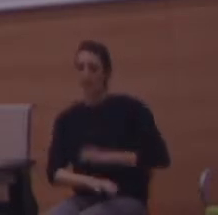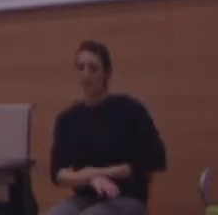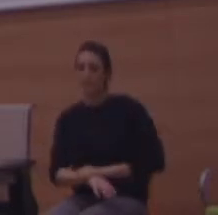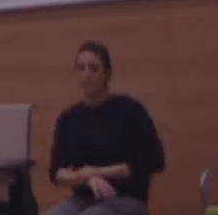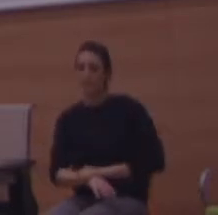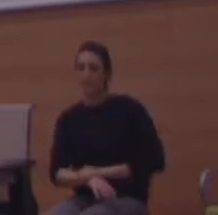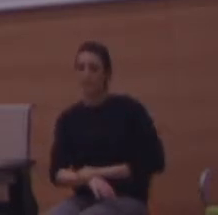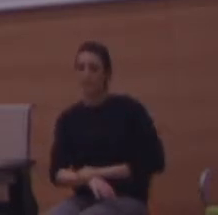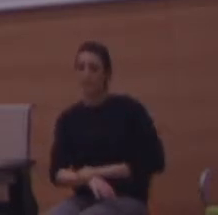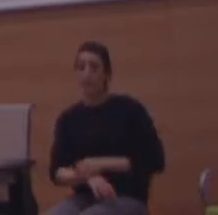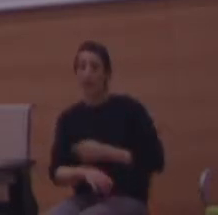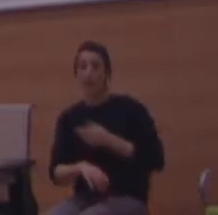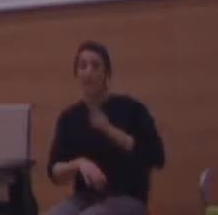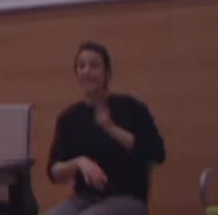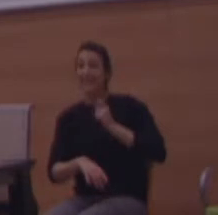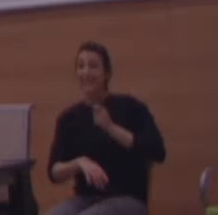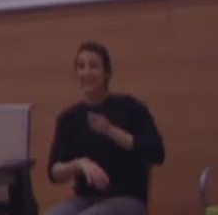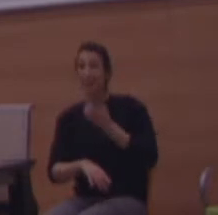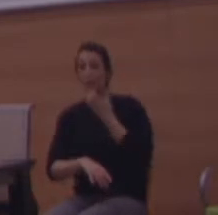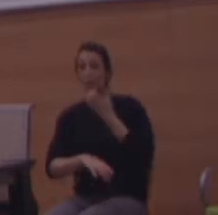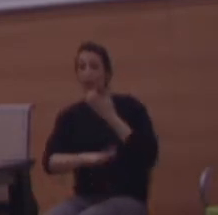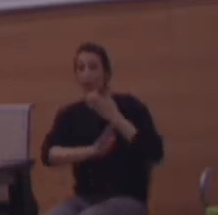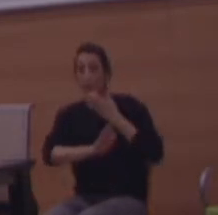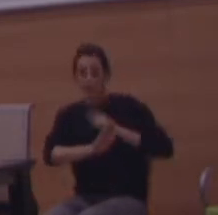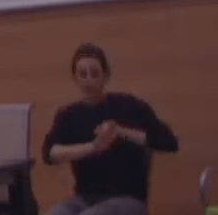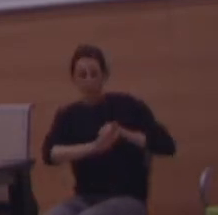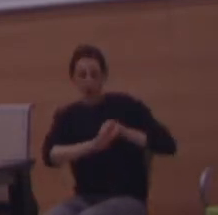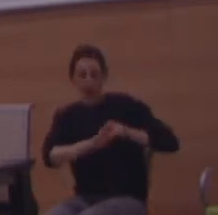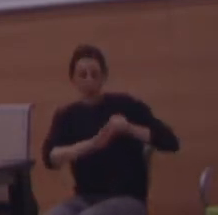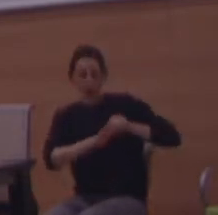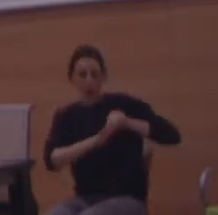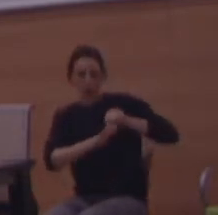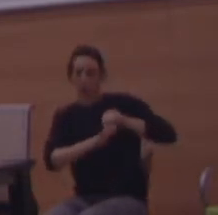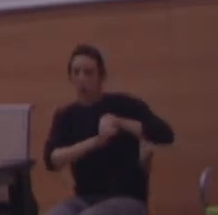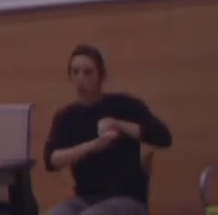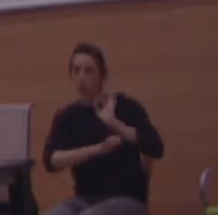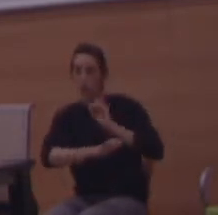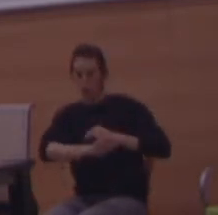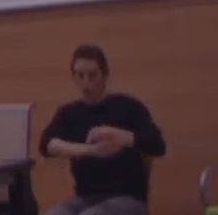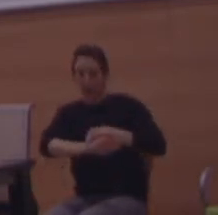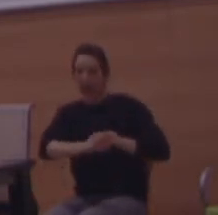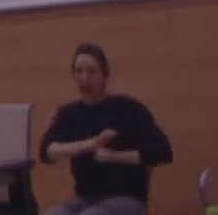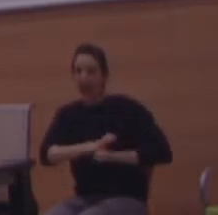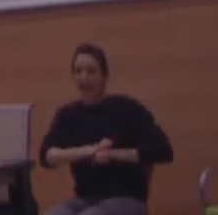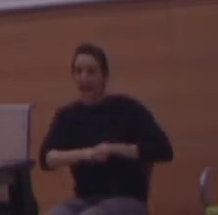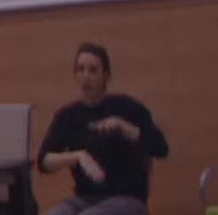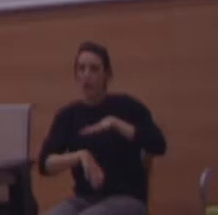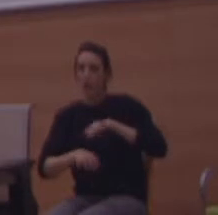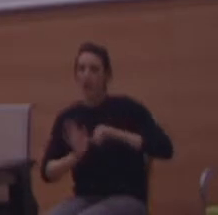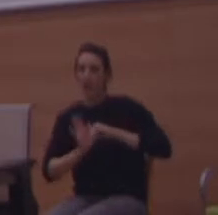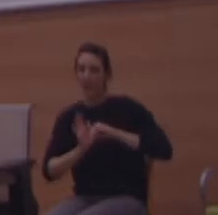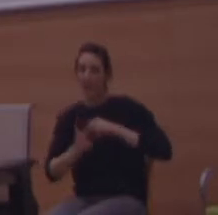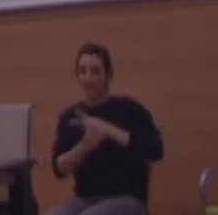en zonas prominentes, tanto en el dorso, en la parte dorsal de los dedos, zonas de talón, produciendo